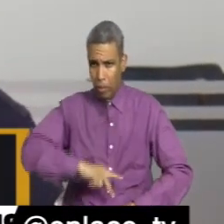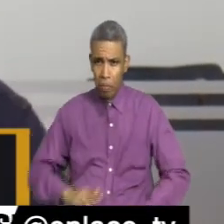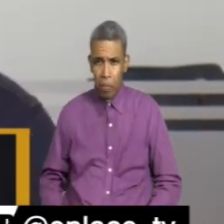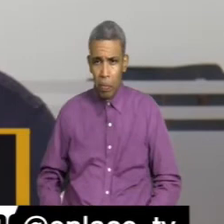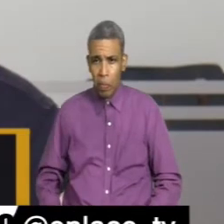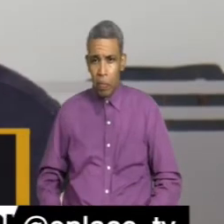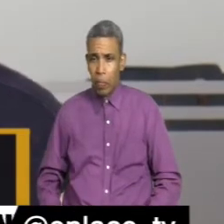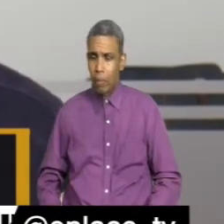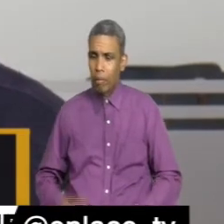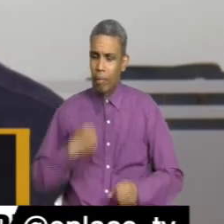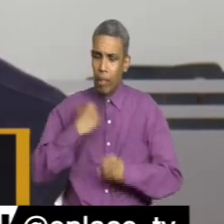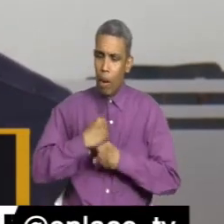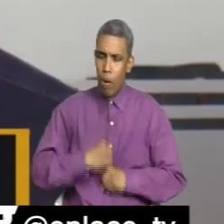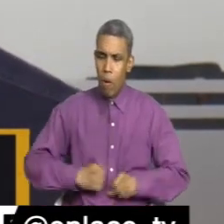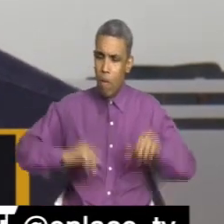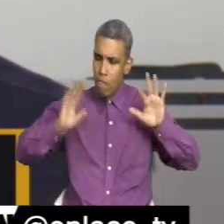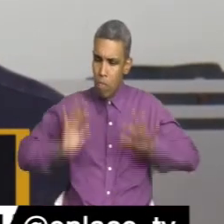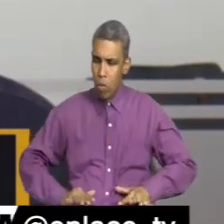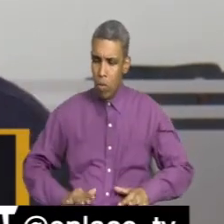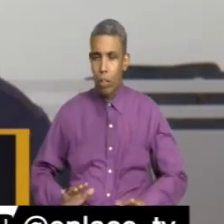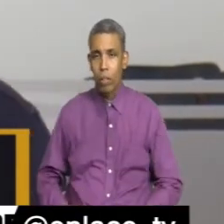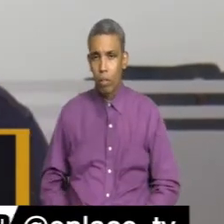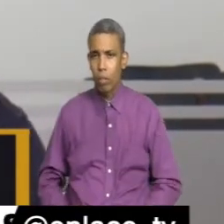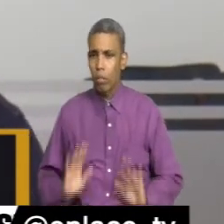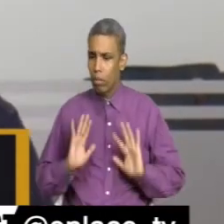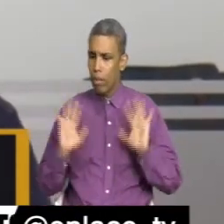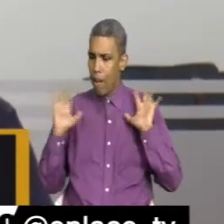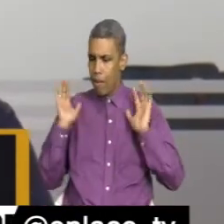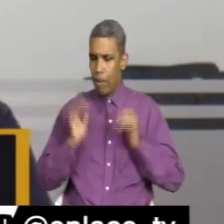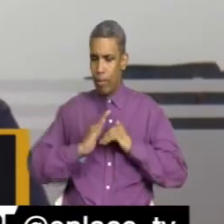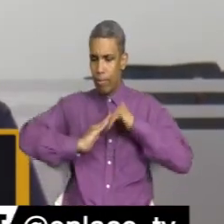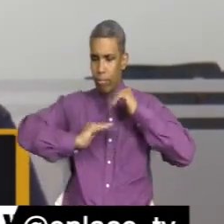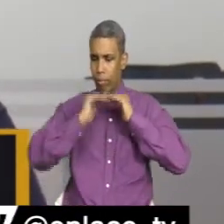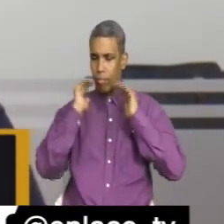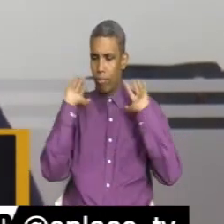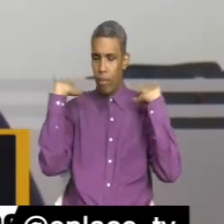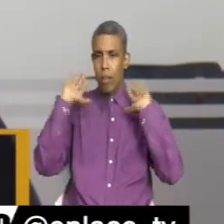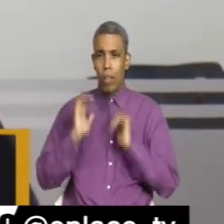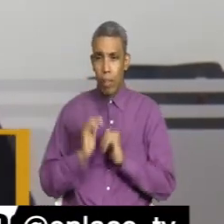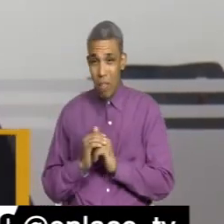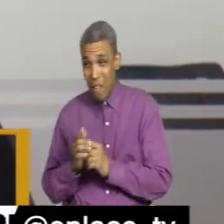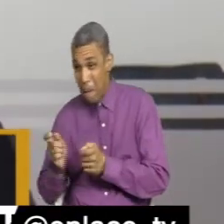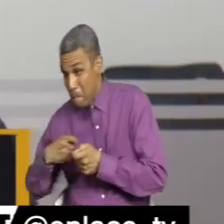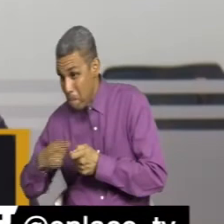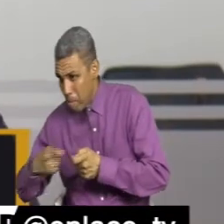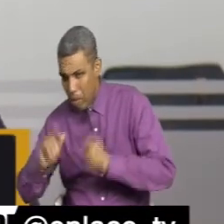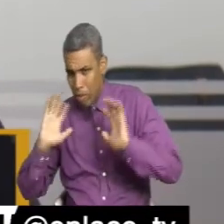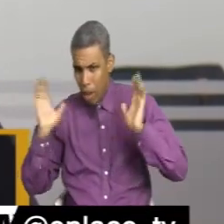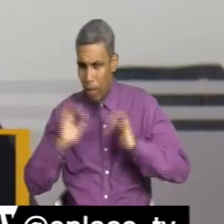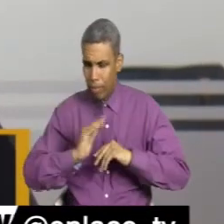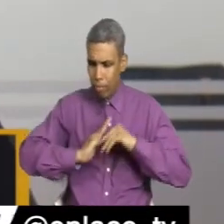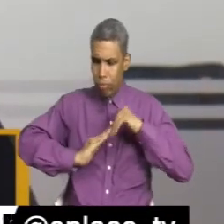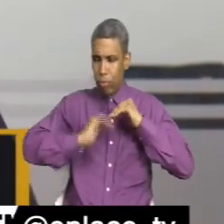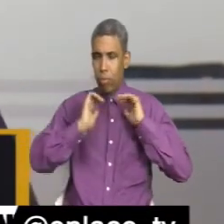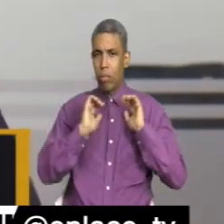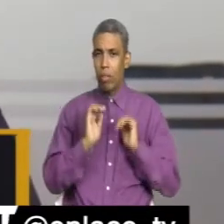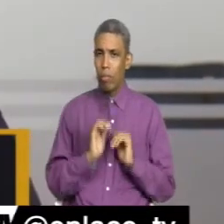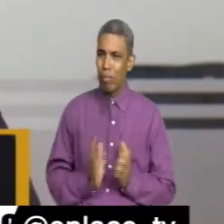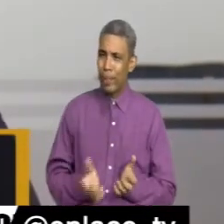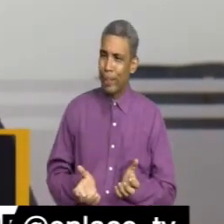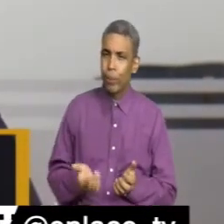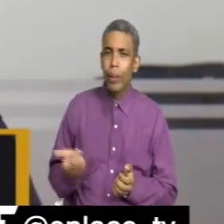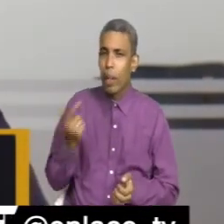laboral colectivo no es competencia de Mota Engil, y la instancia para dirimir si es válido o no es válido es